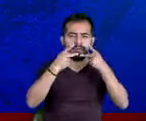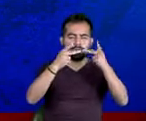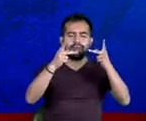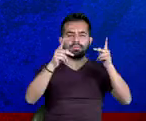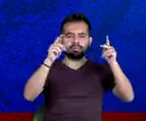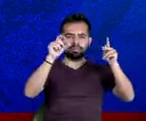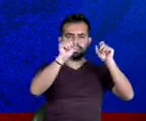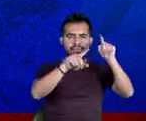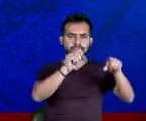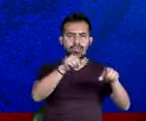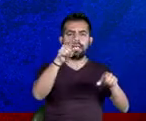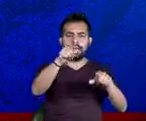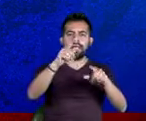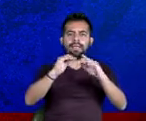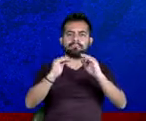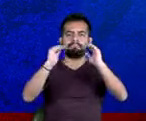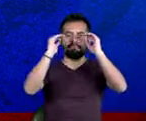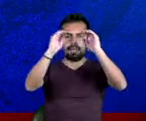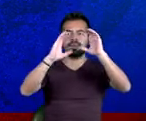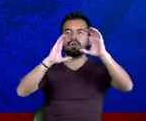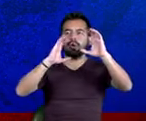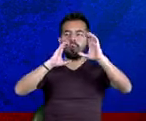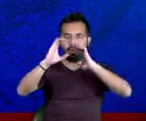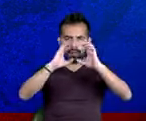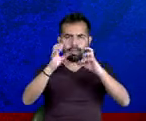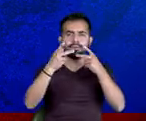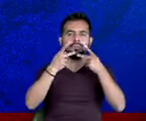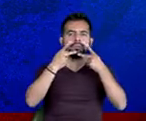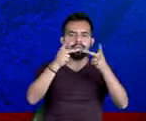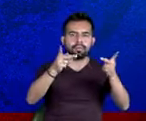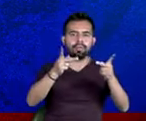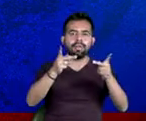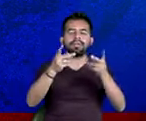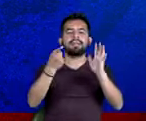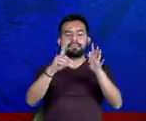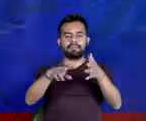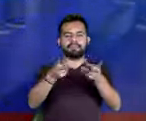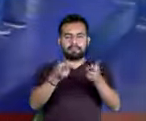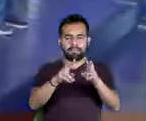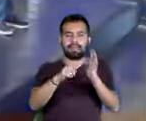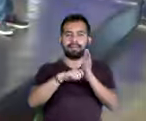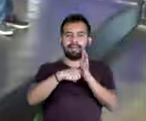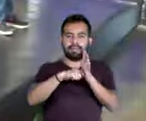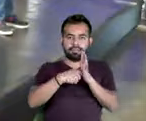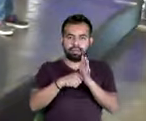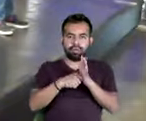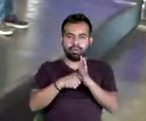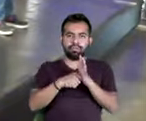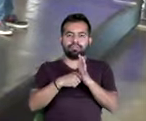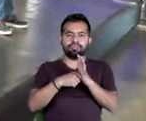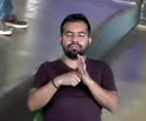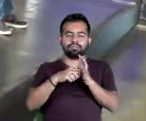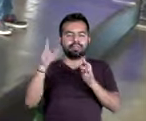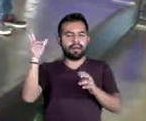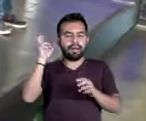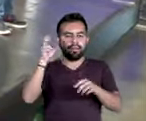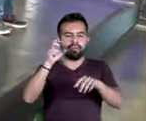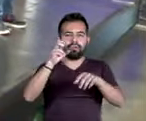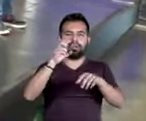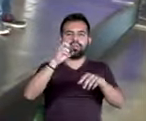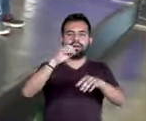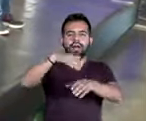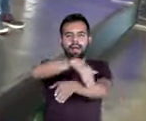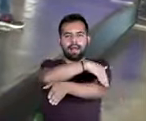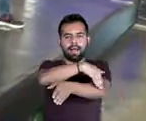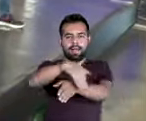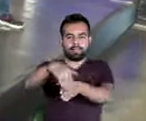en comunicación y opinión pública, es director de Radio La Calle, ha sido director de Radio La Calle y docente de la gloriosa